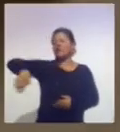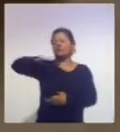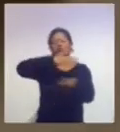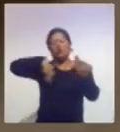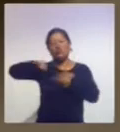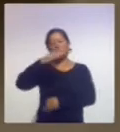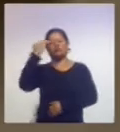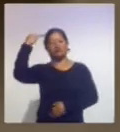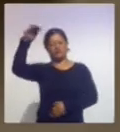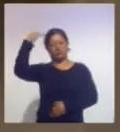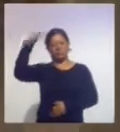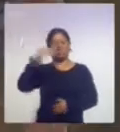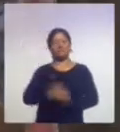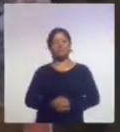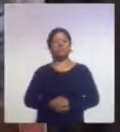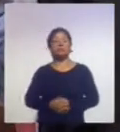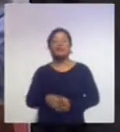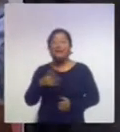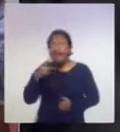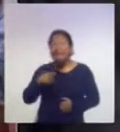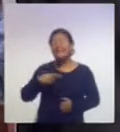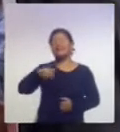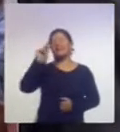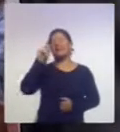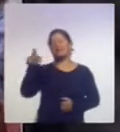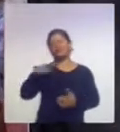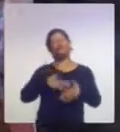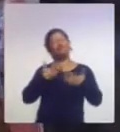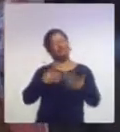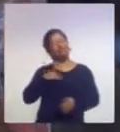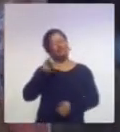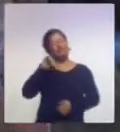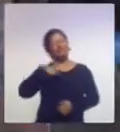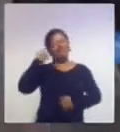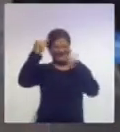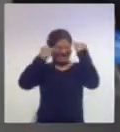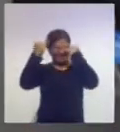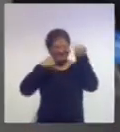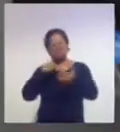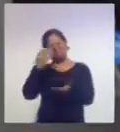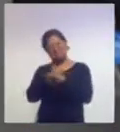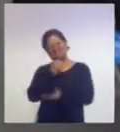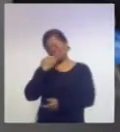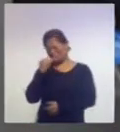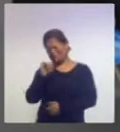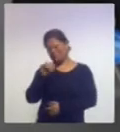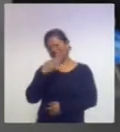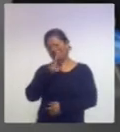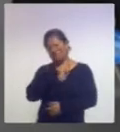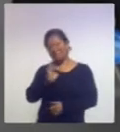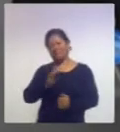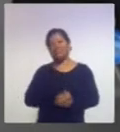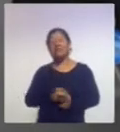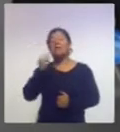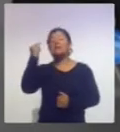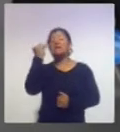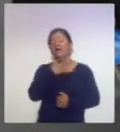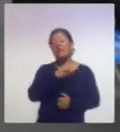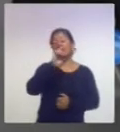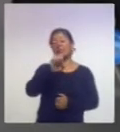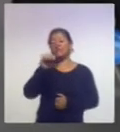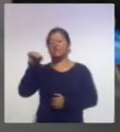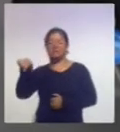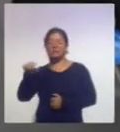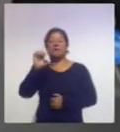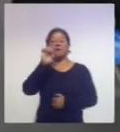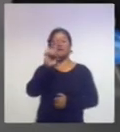adultos mayores. Sin embargo, confían en su talento e ingenio para lograrlo. Con imágenes de Edgar Martínez, edición